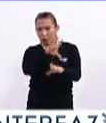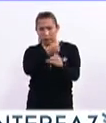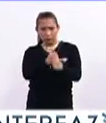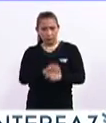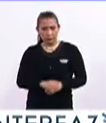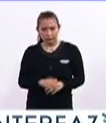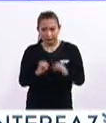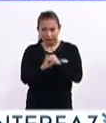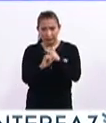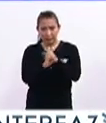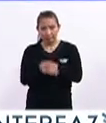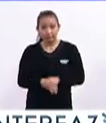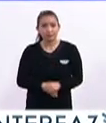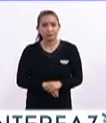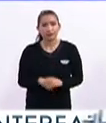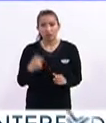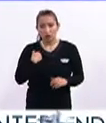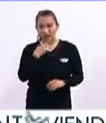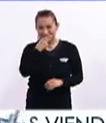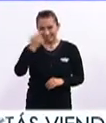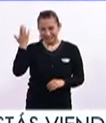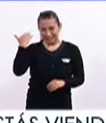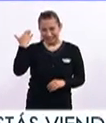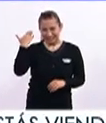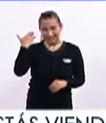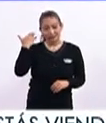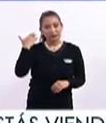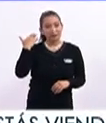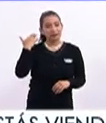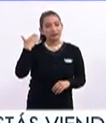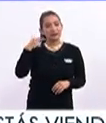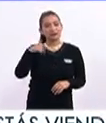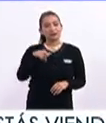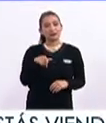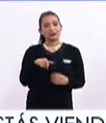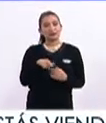completo por internet. Yo les hablaba de que